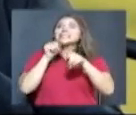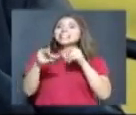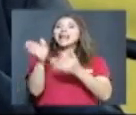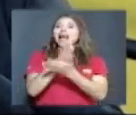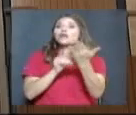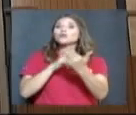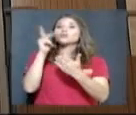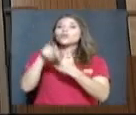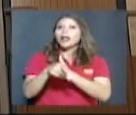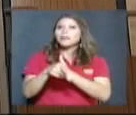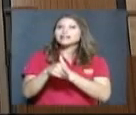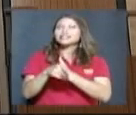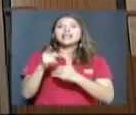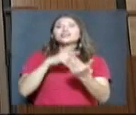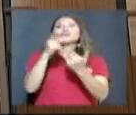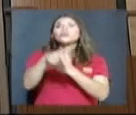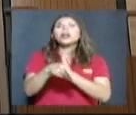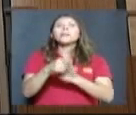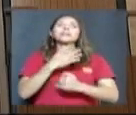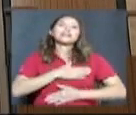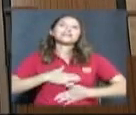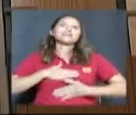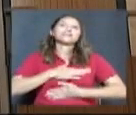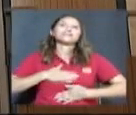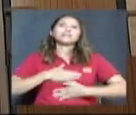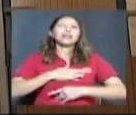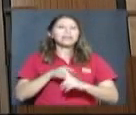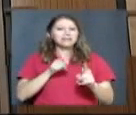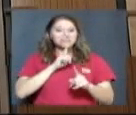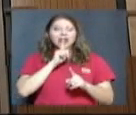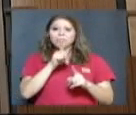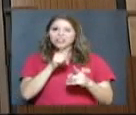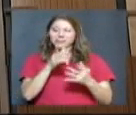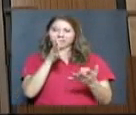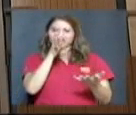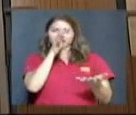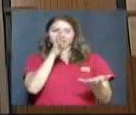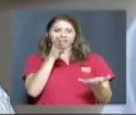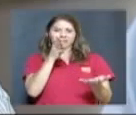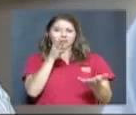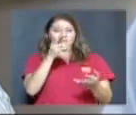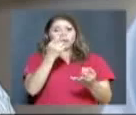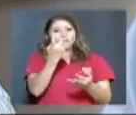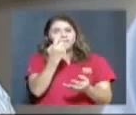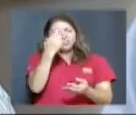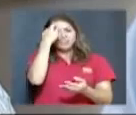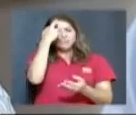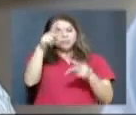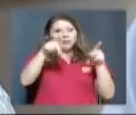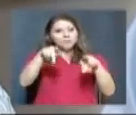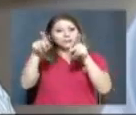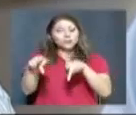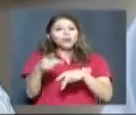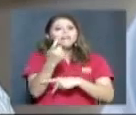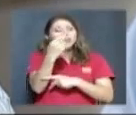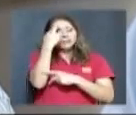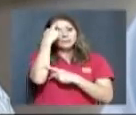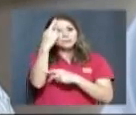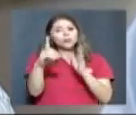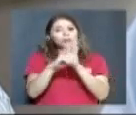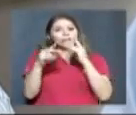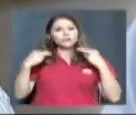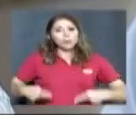caen en el irrespeto a la persona y, sobre todo, muchas veces, en este caso, a los derechos humanos. Y yo creo que cuando hay colisión con